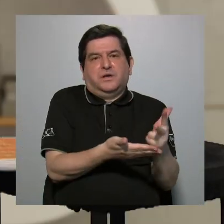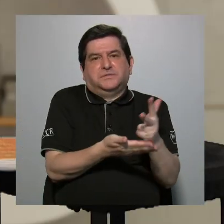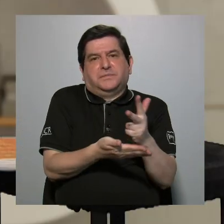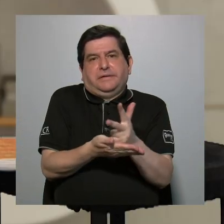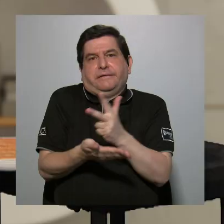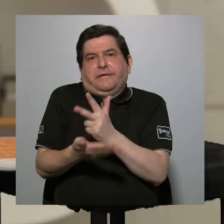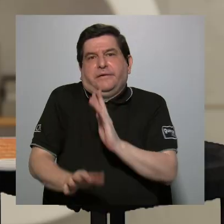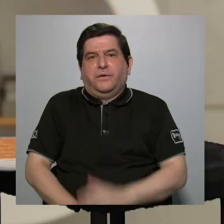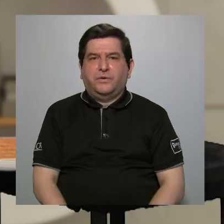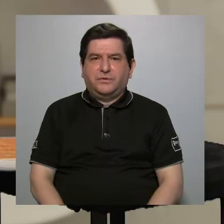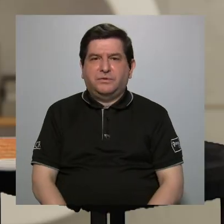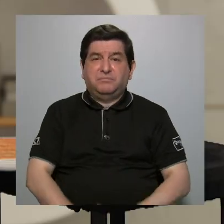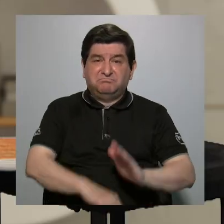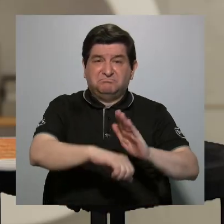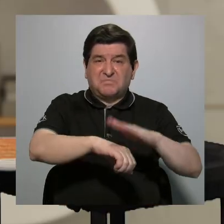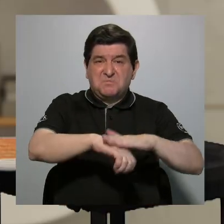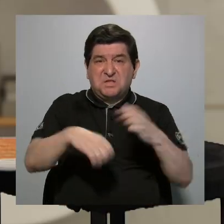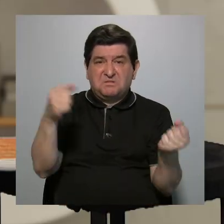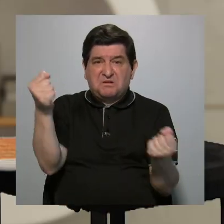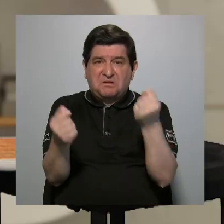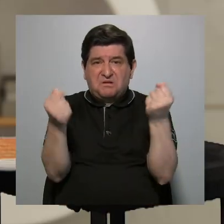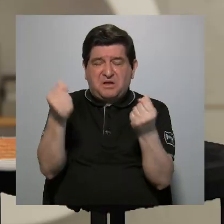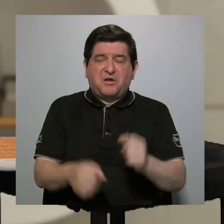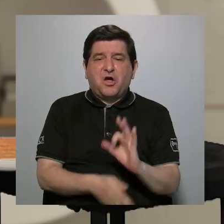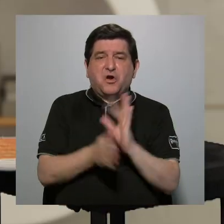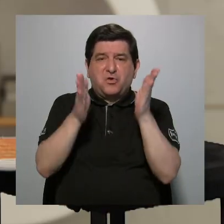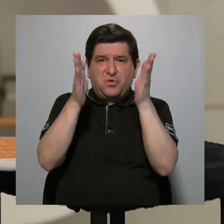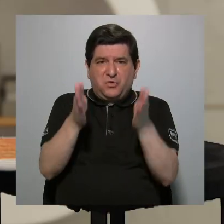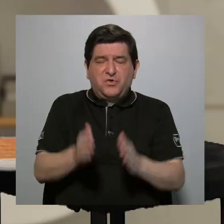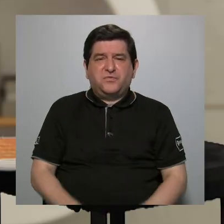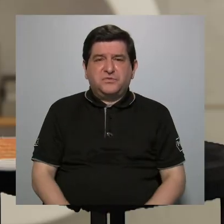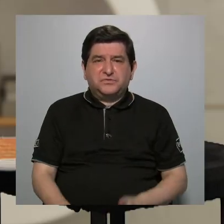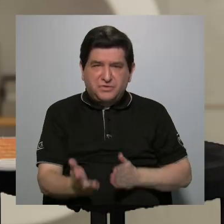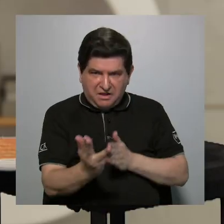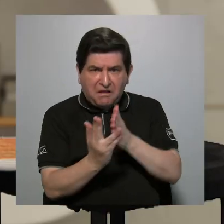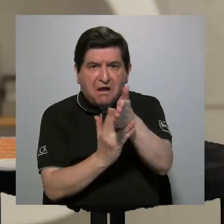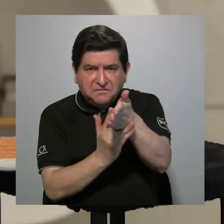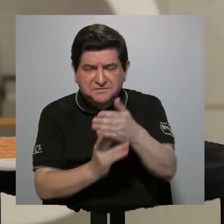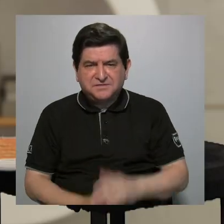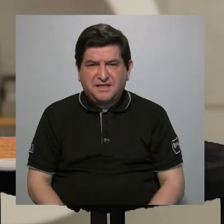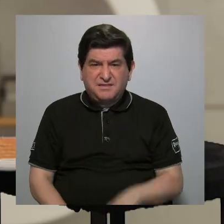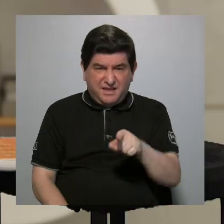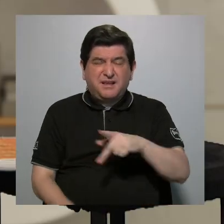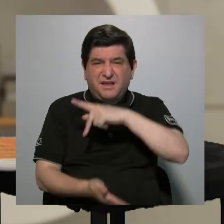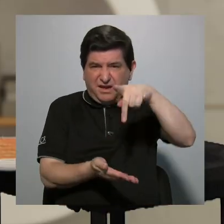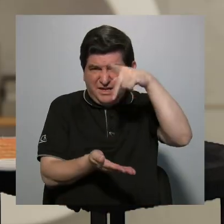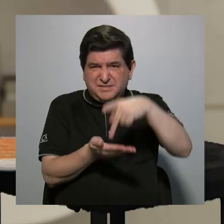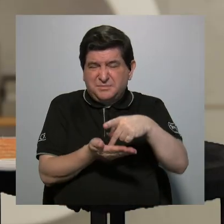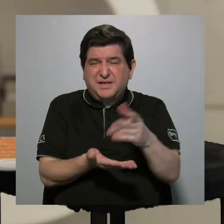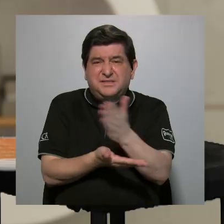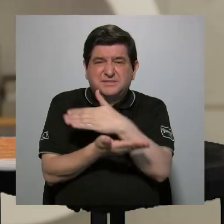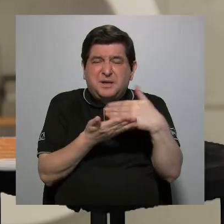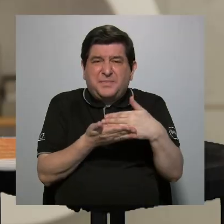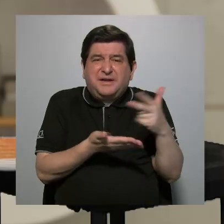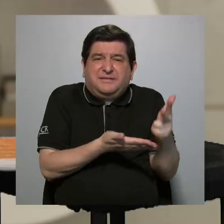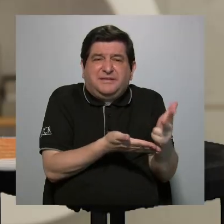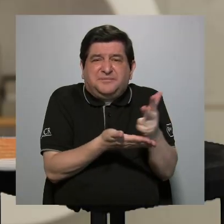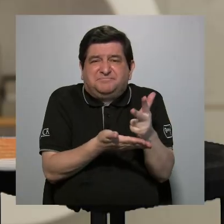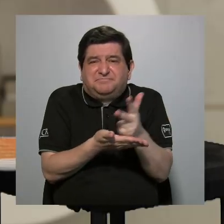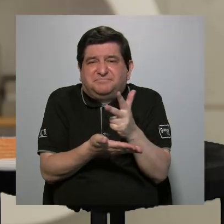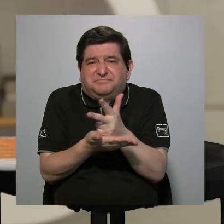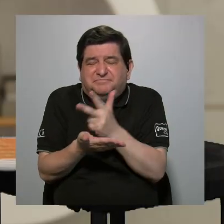estacionamiento. Sí, permitieron que los carros de los funcionarios ingresaran, entonces esa plaza ya es parte del